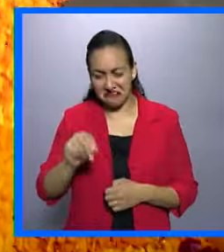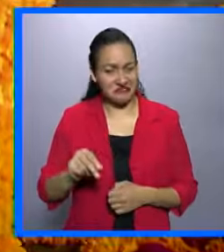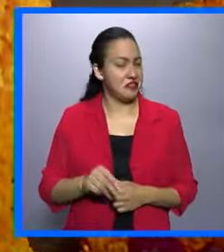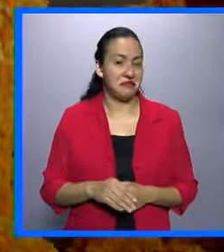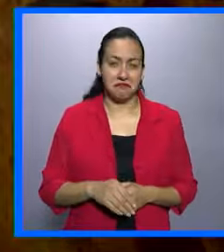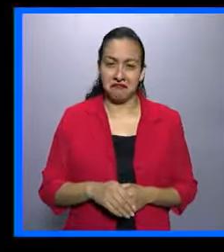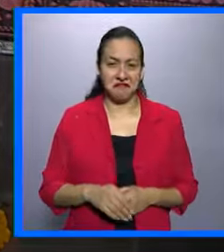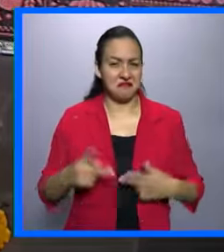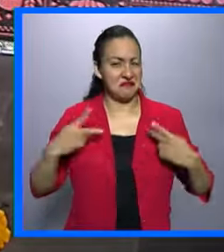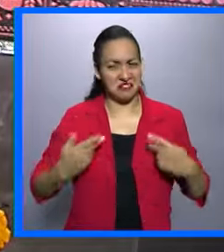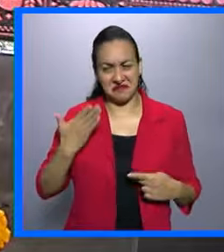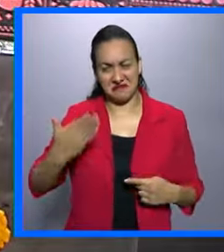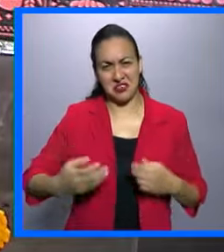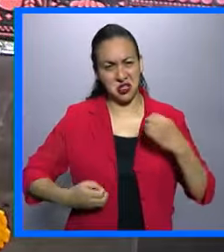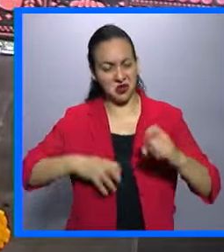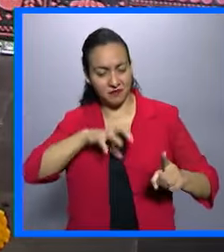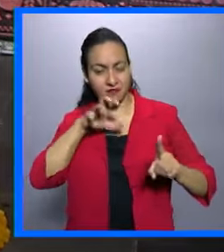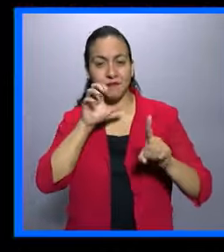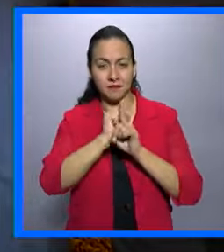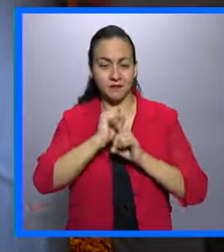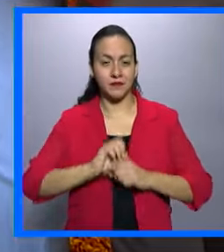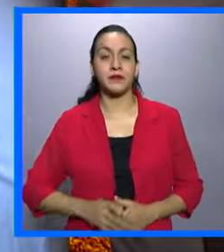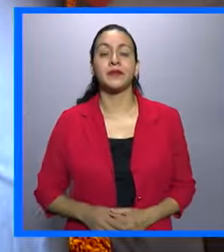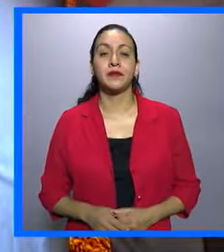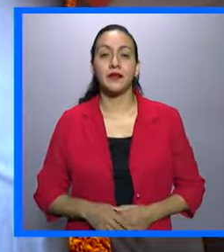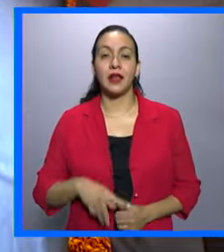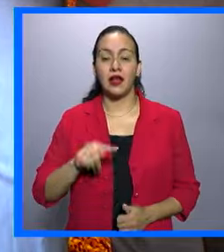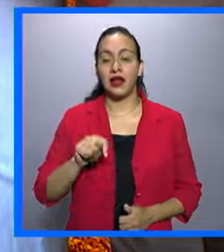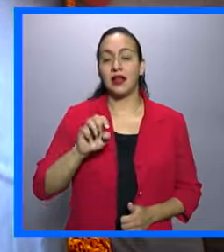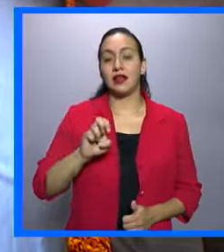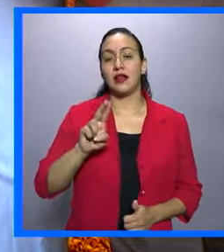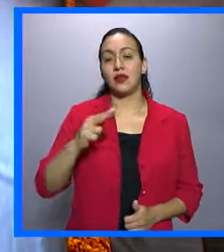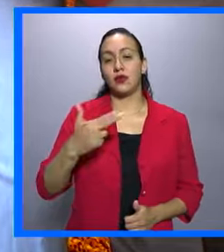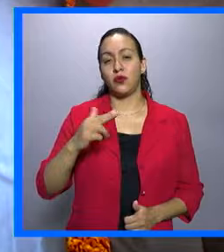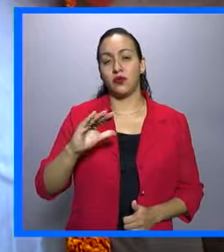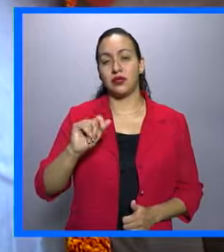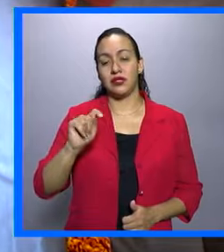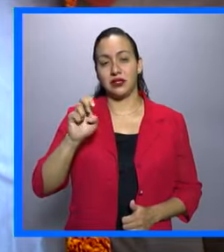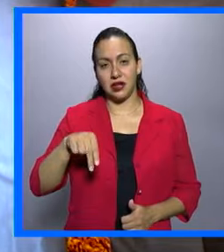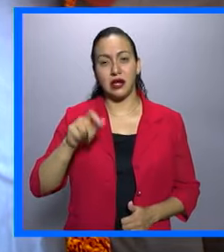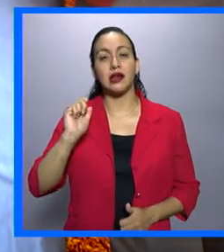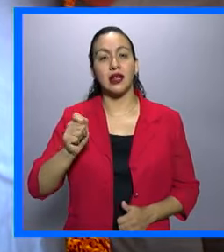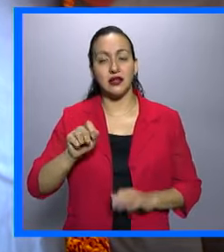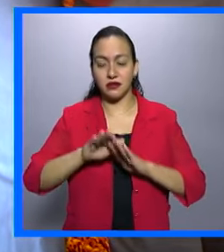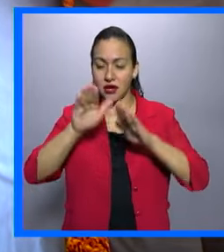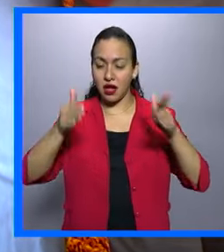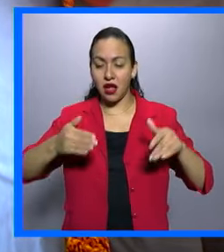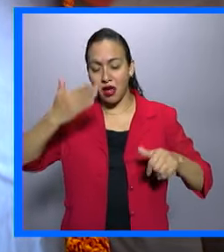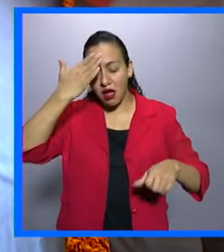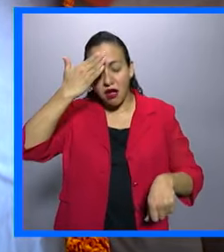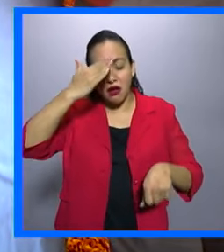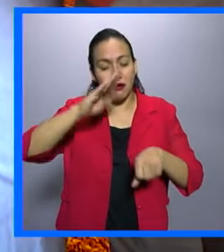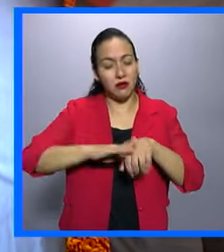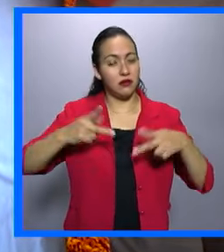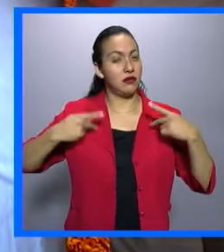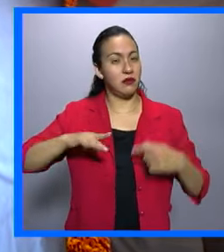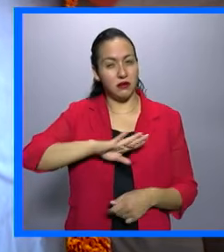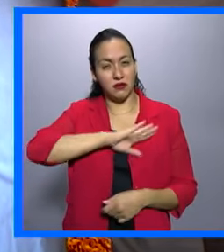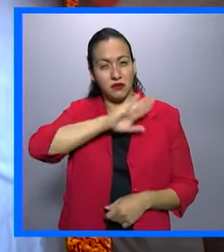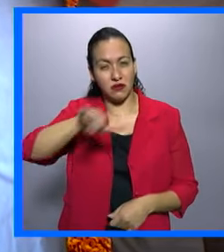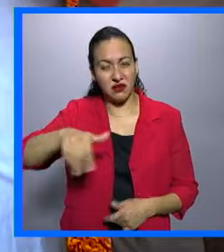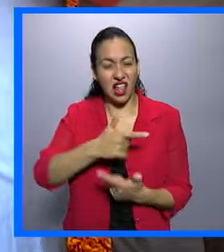y la exigencia de justicia. Teuchitlán, acto de memoria, altar en honor a quienes perdieron la vida, la